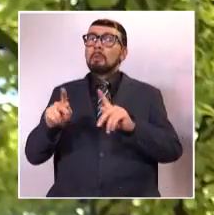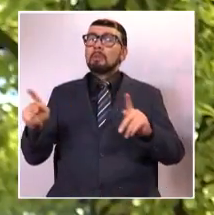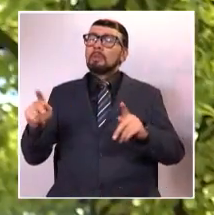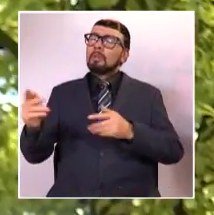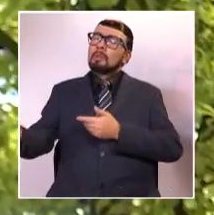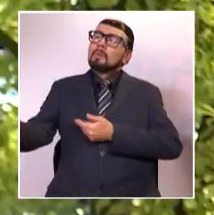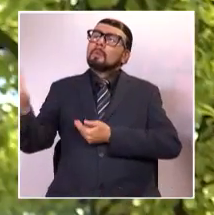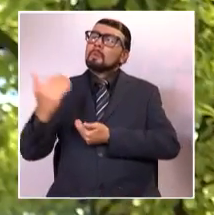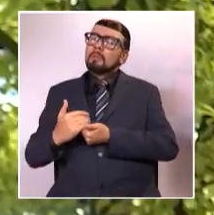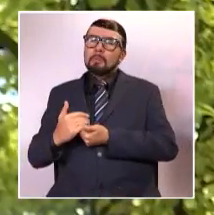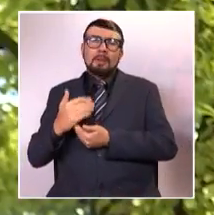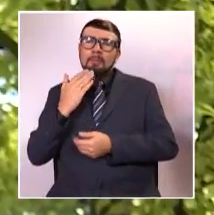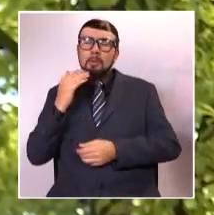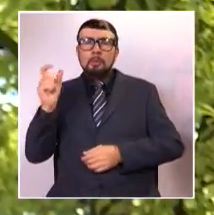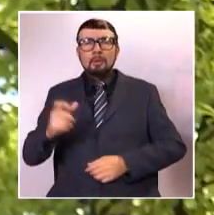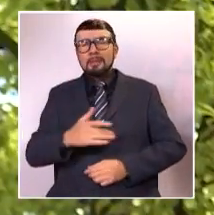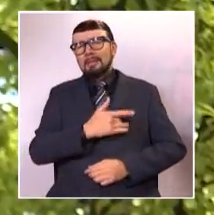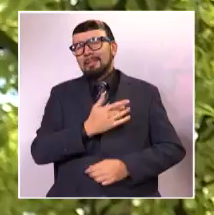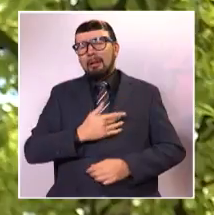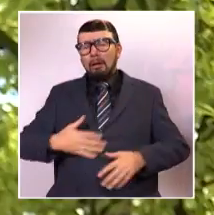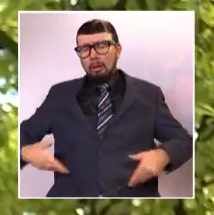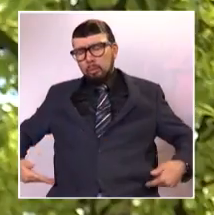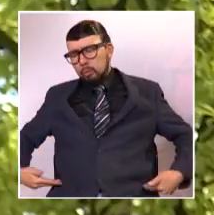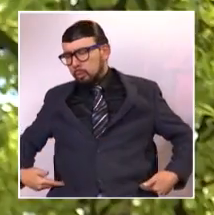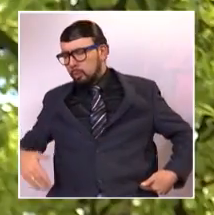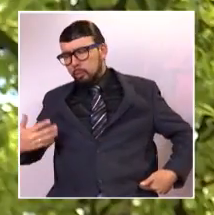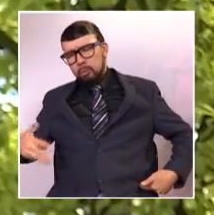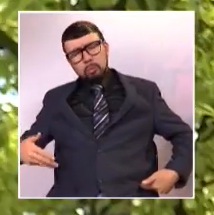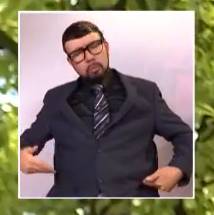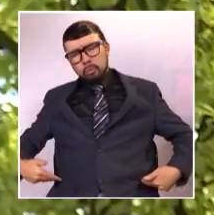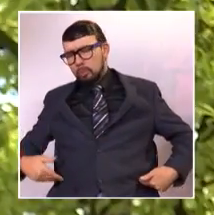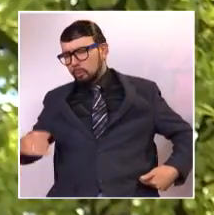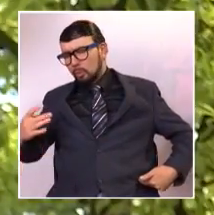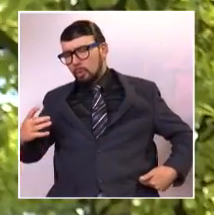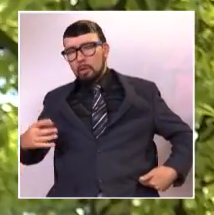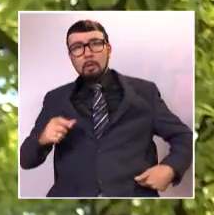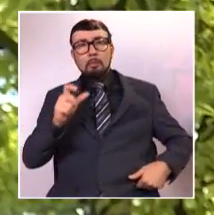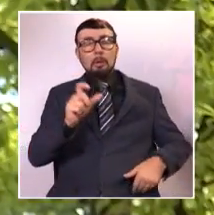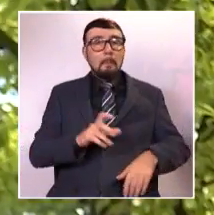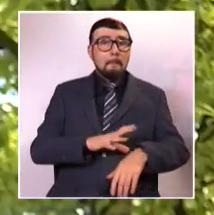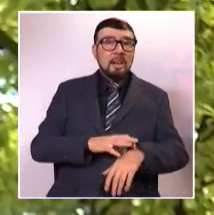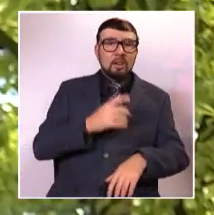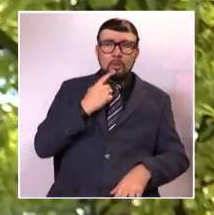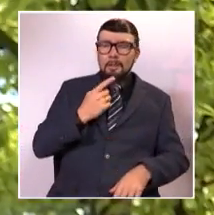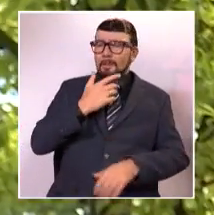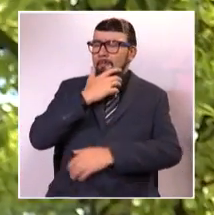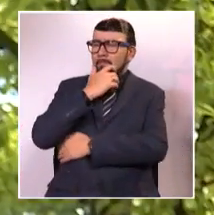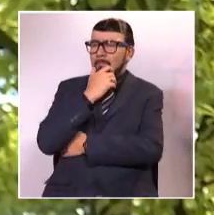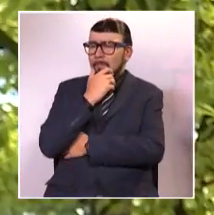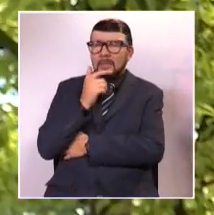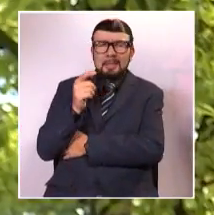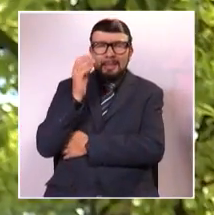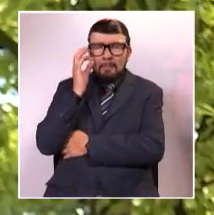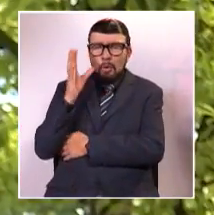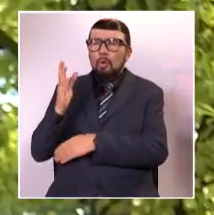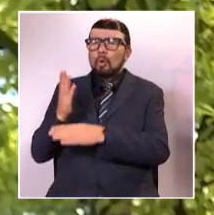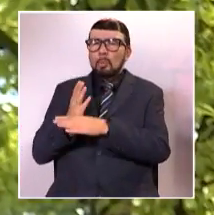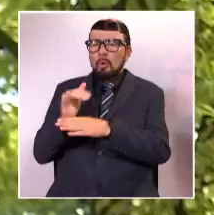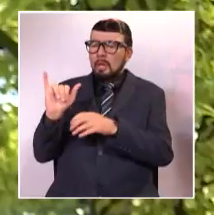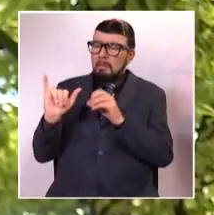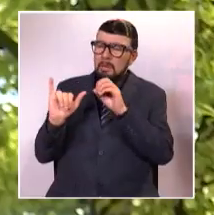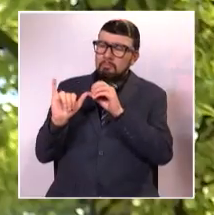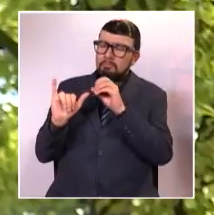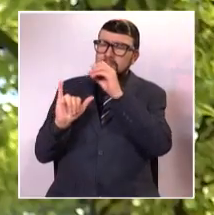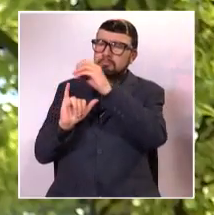una sintomatología, digamos, pélvica. El médico está pensando que haya un quiste, que haya alguna patología de ovario,